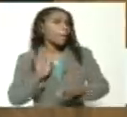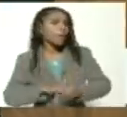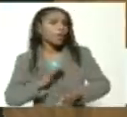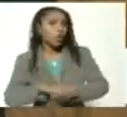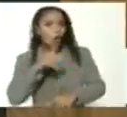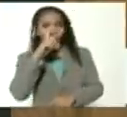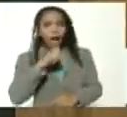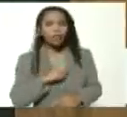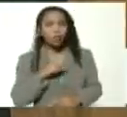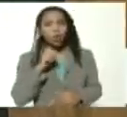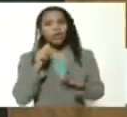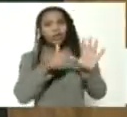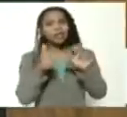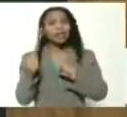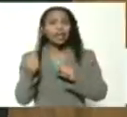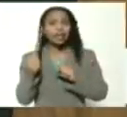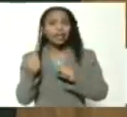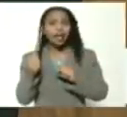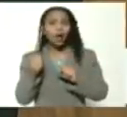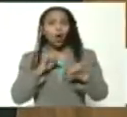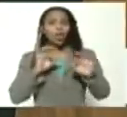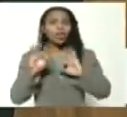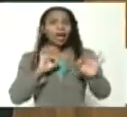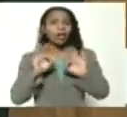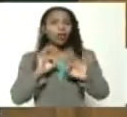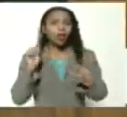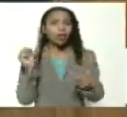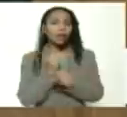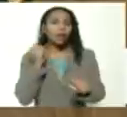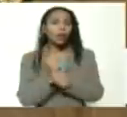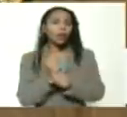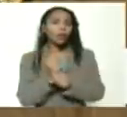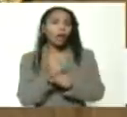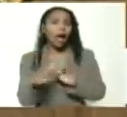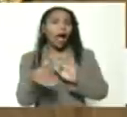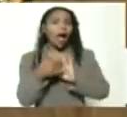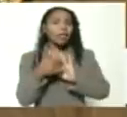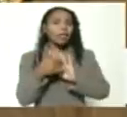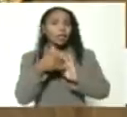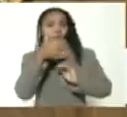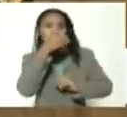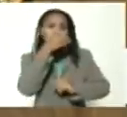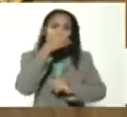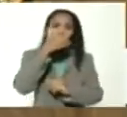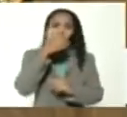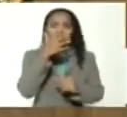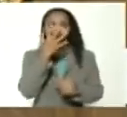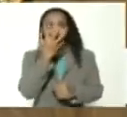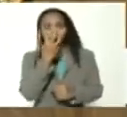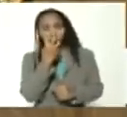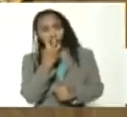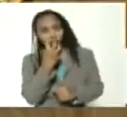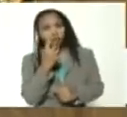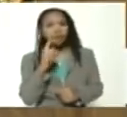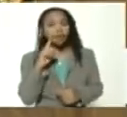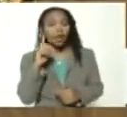años 60 con los teatros de operaciones antiguerrilleros, los tristemente célebres